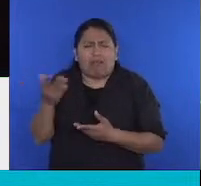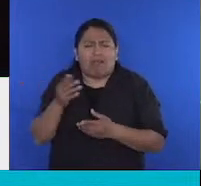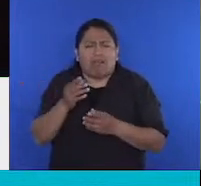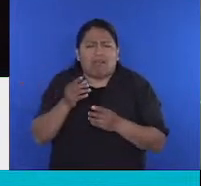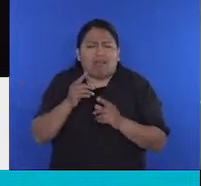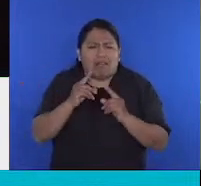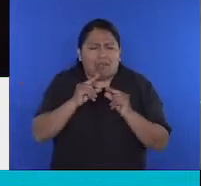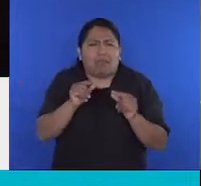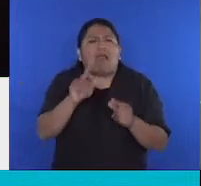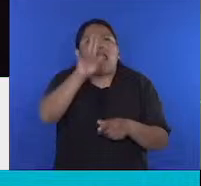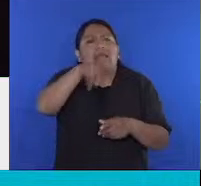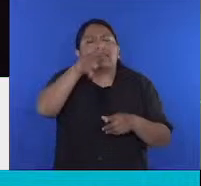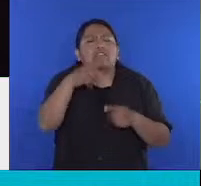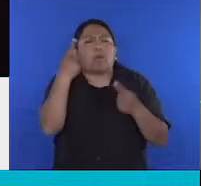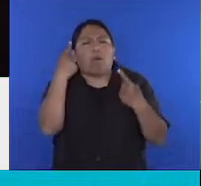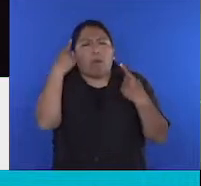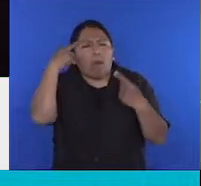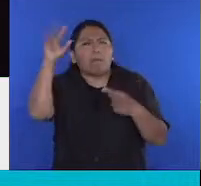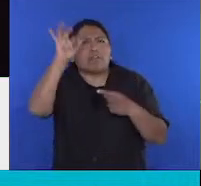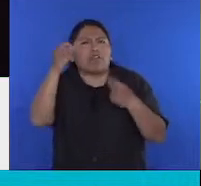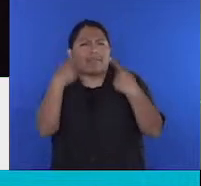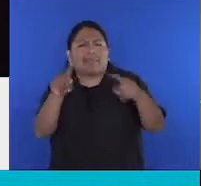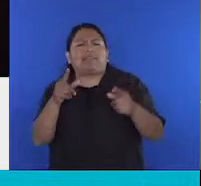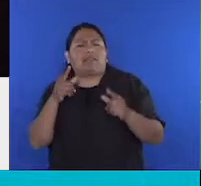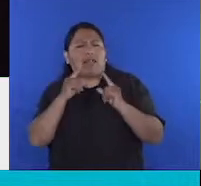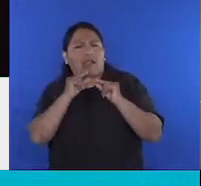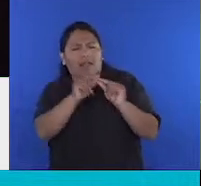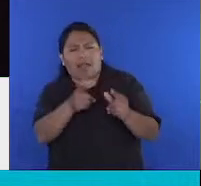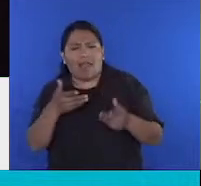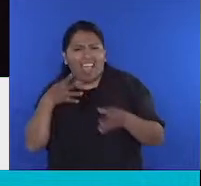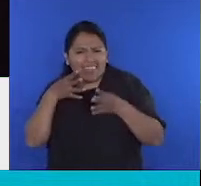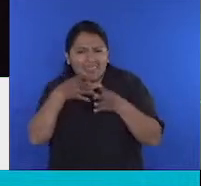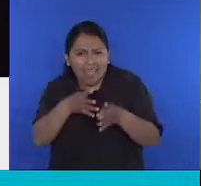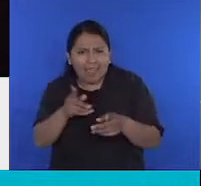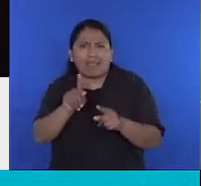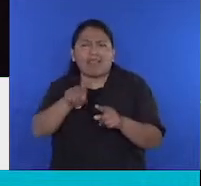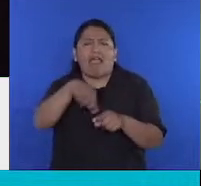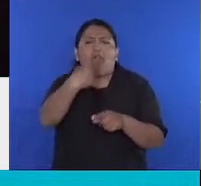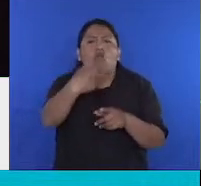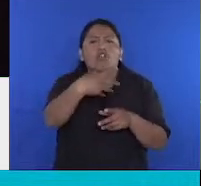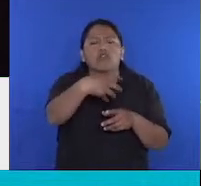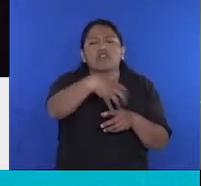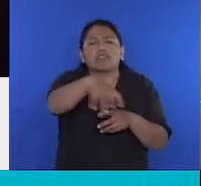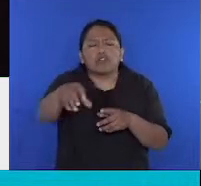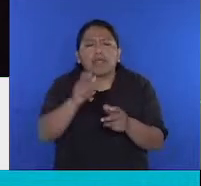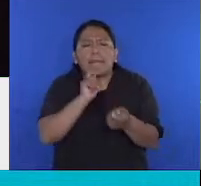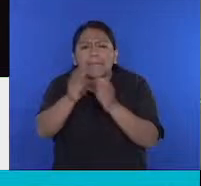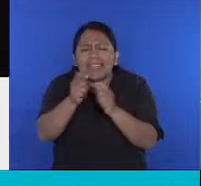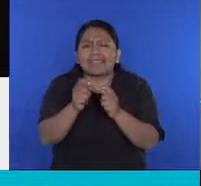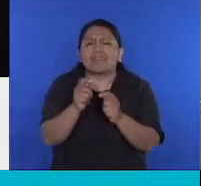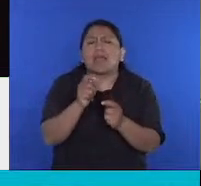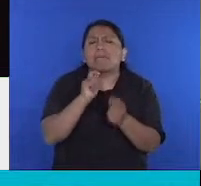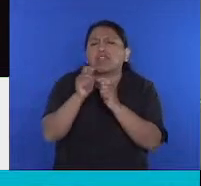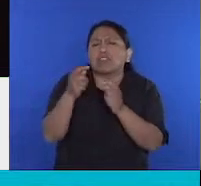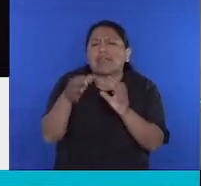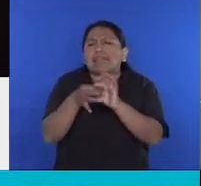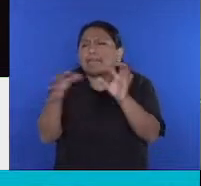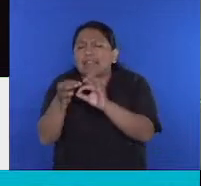él, que ataque a sectores de la prensa, periodistas independientes, simplemente porque lo critican,